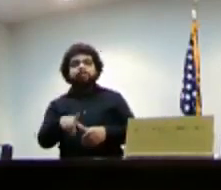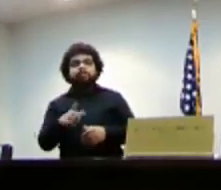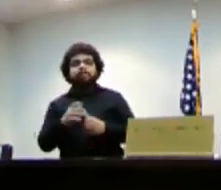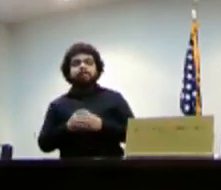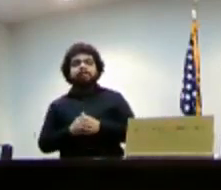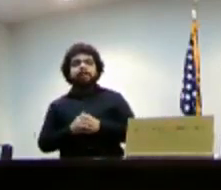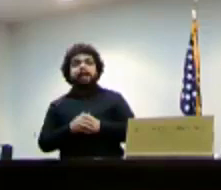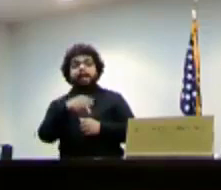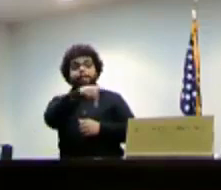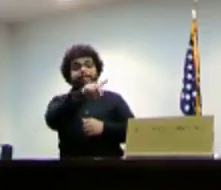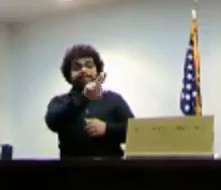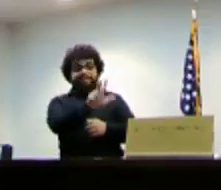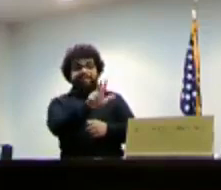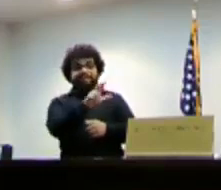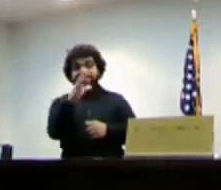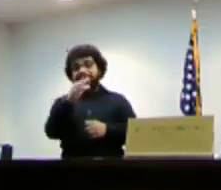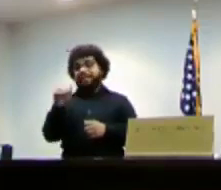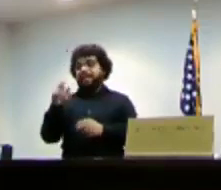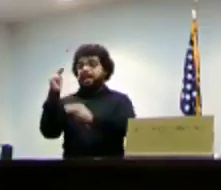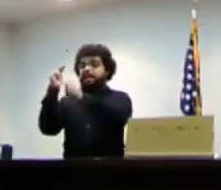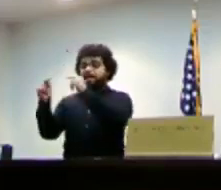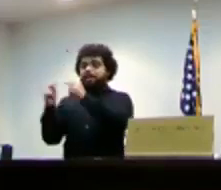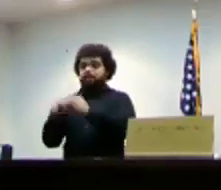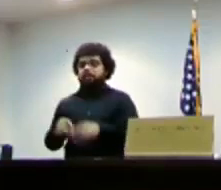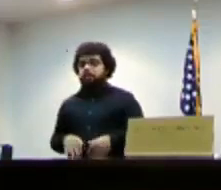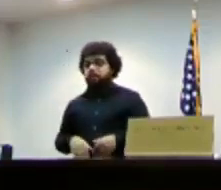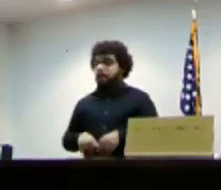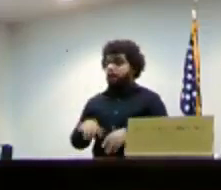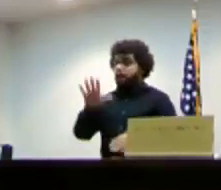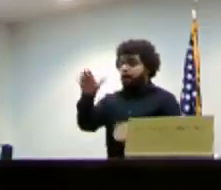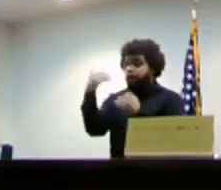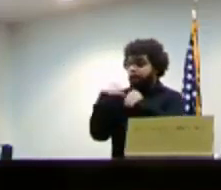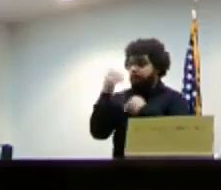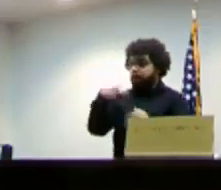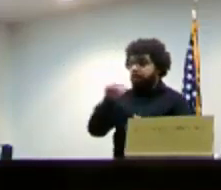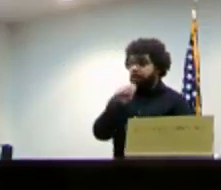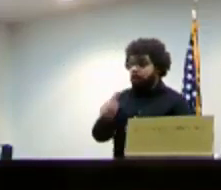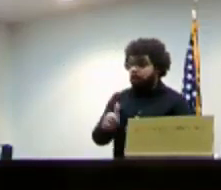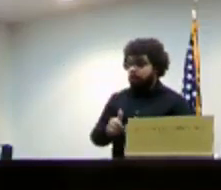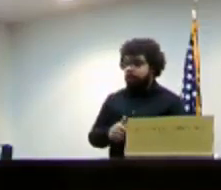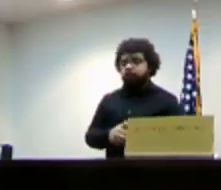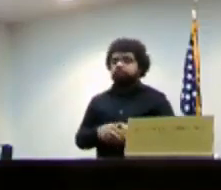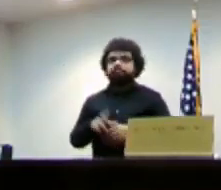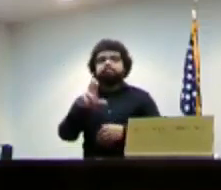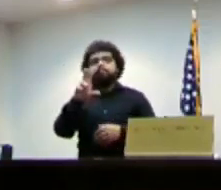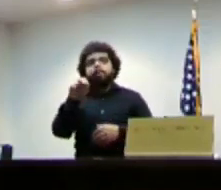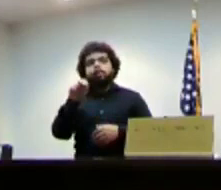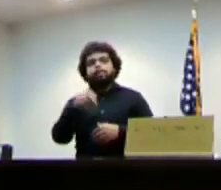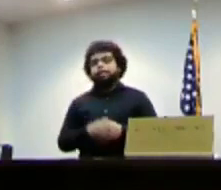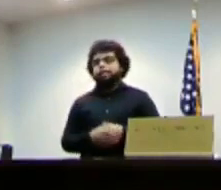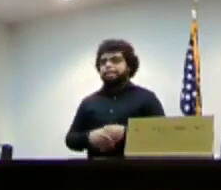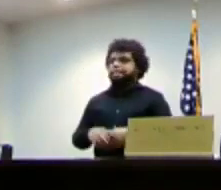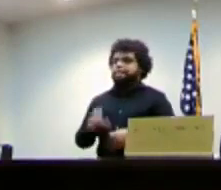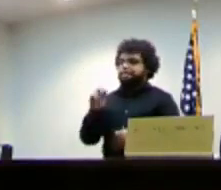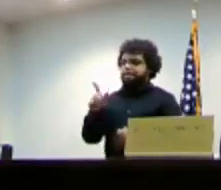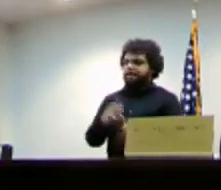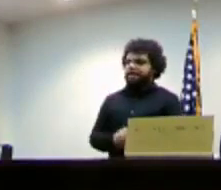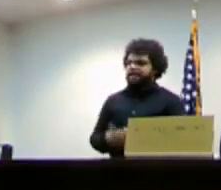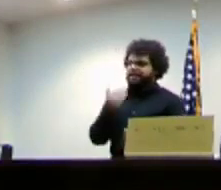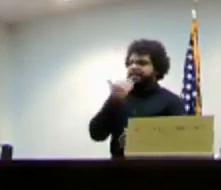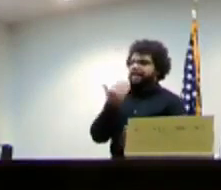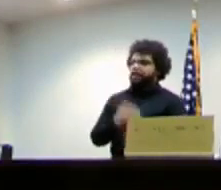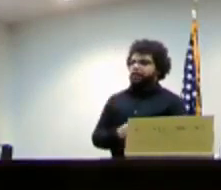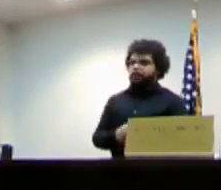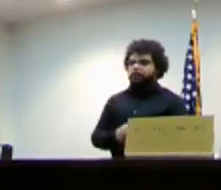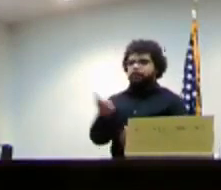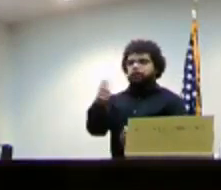a P3 y al negociado, porque... ¿No es responsable de usted? No es responsable de nosotros. Ok. En serio. ¿Y usted